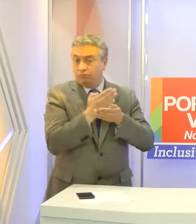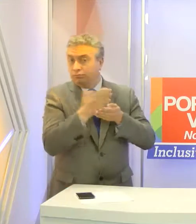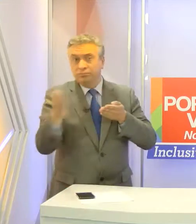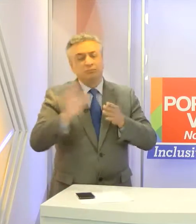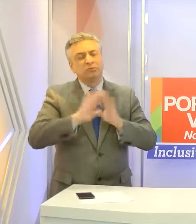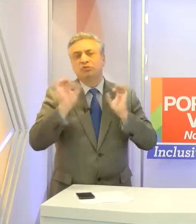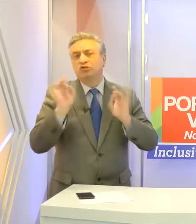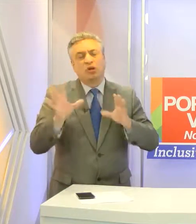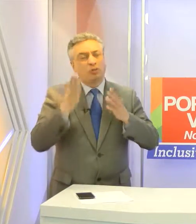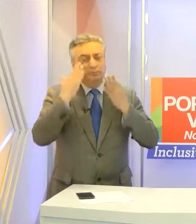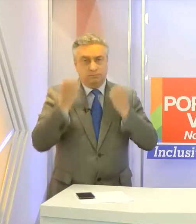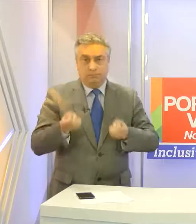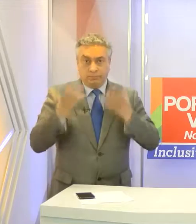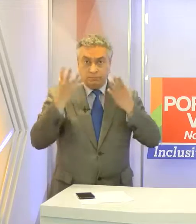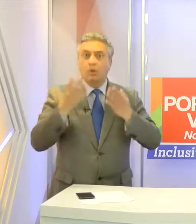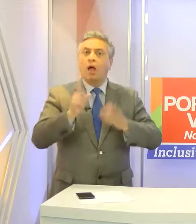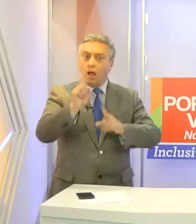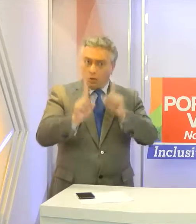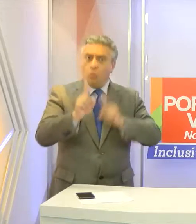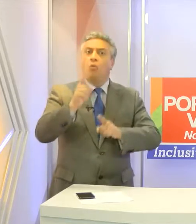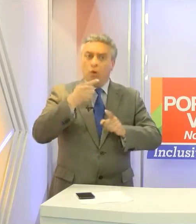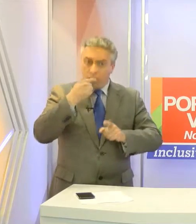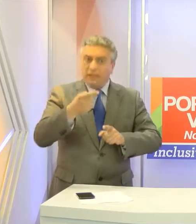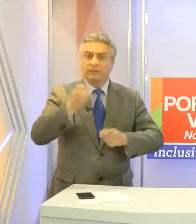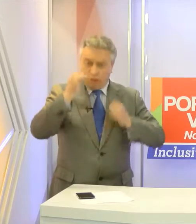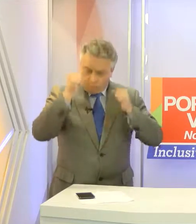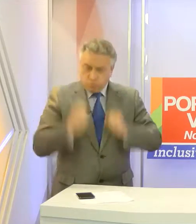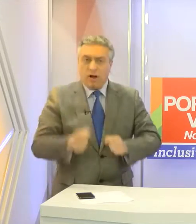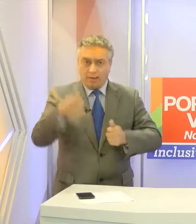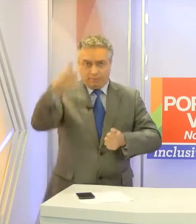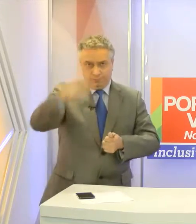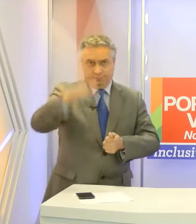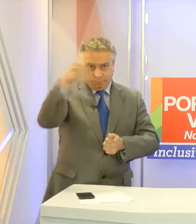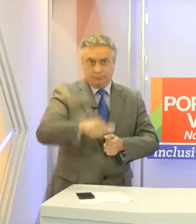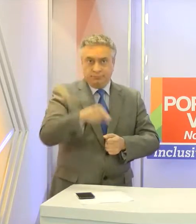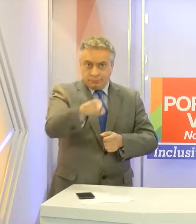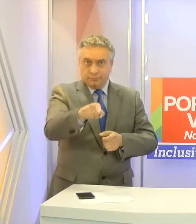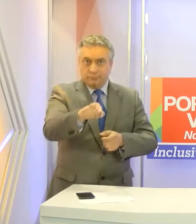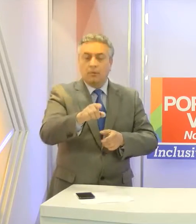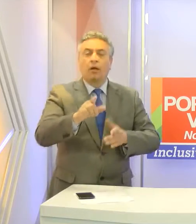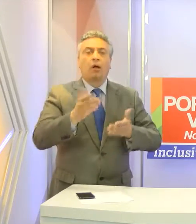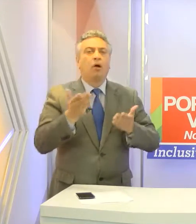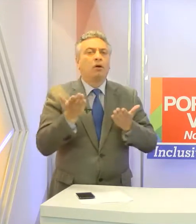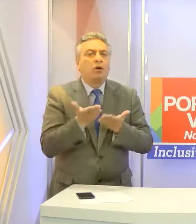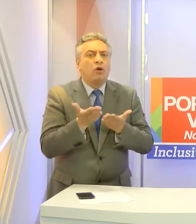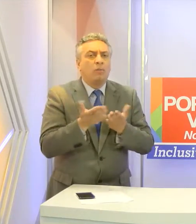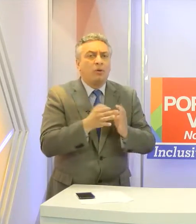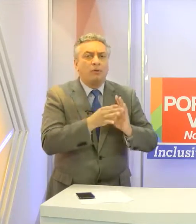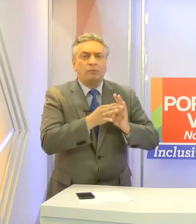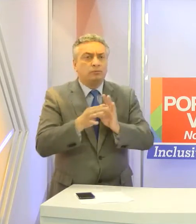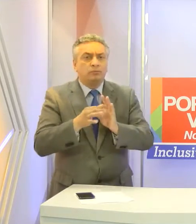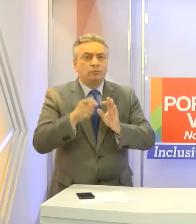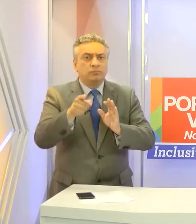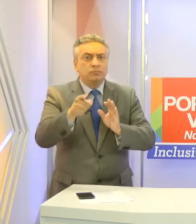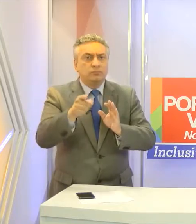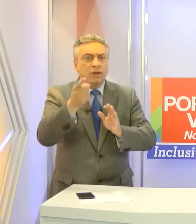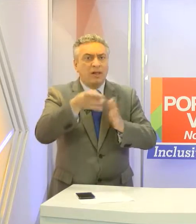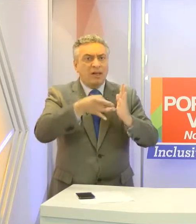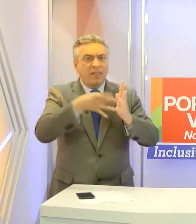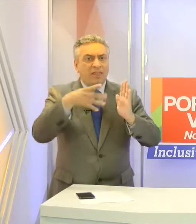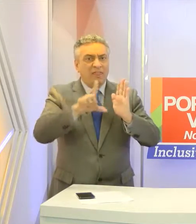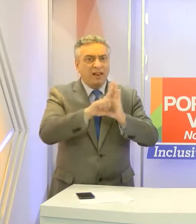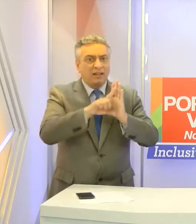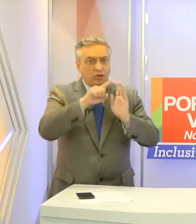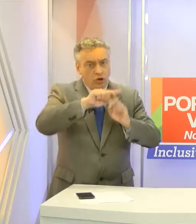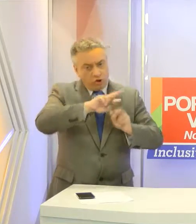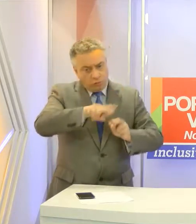expertos aseguran que todavía es posible sancionar a los culpables. ¿En qué casos se puede revertir la prescripción de un delito? Lo